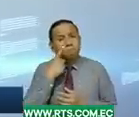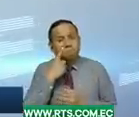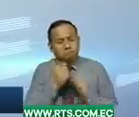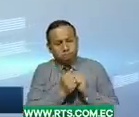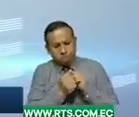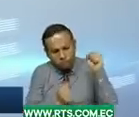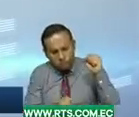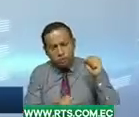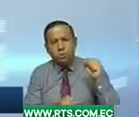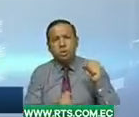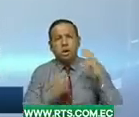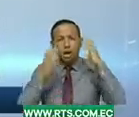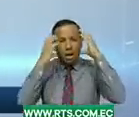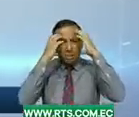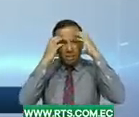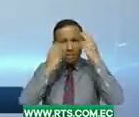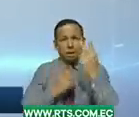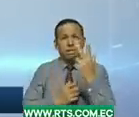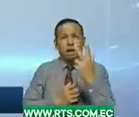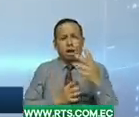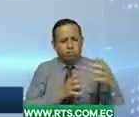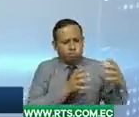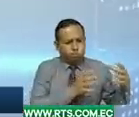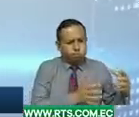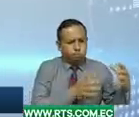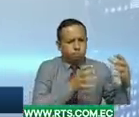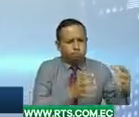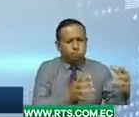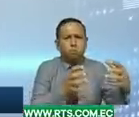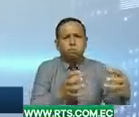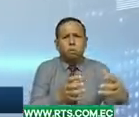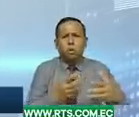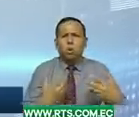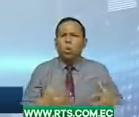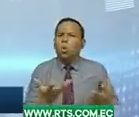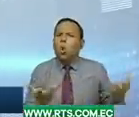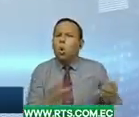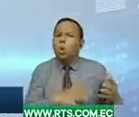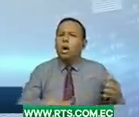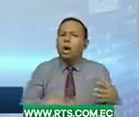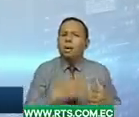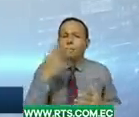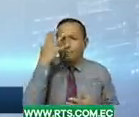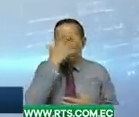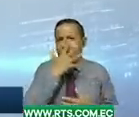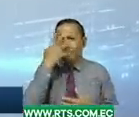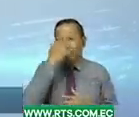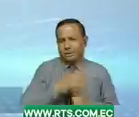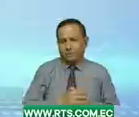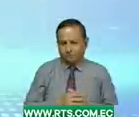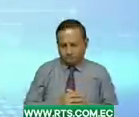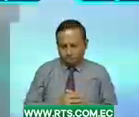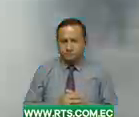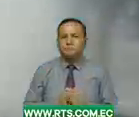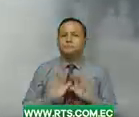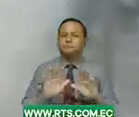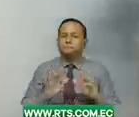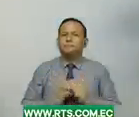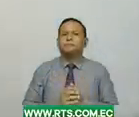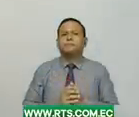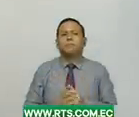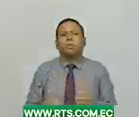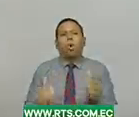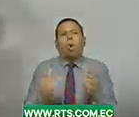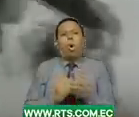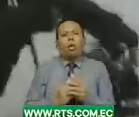3 cabezas humanas en fundas, esto en Esmeraldas. Además, nueva jornada